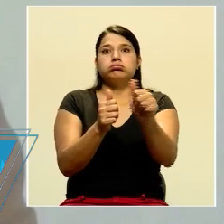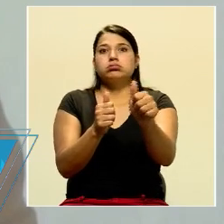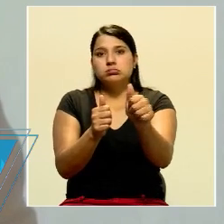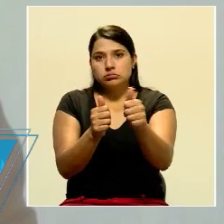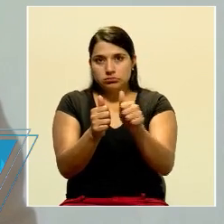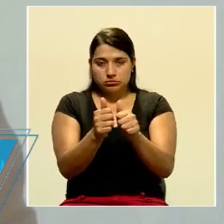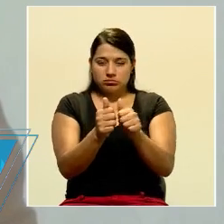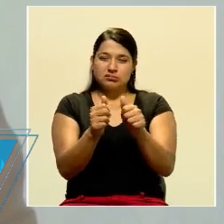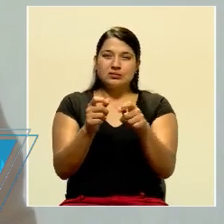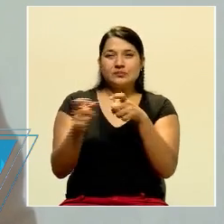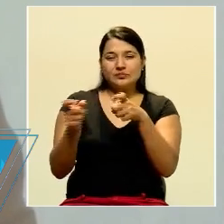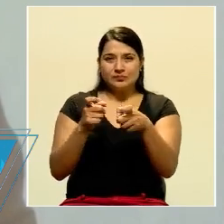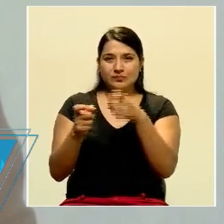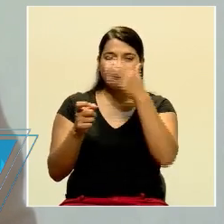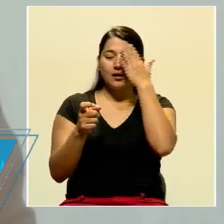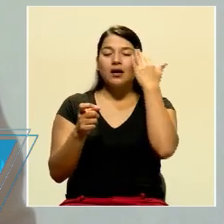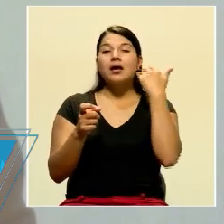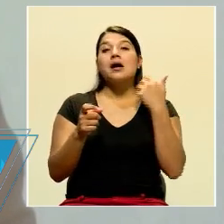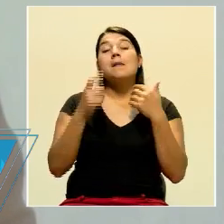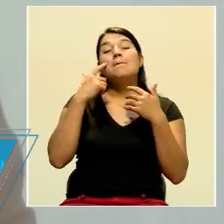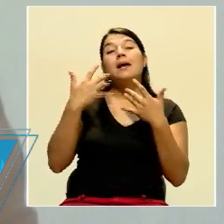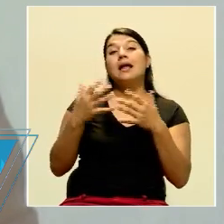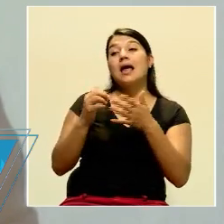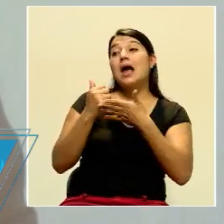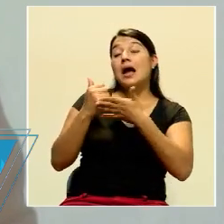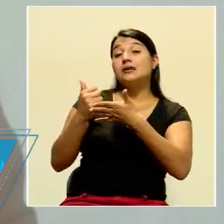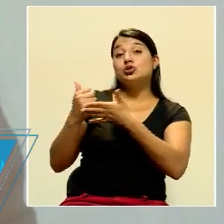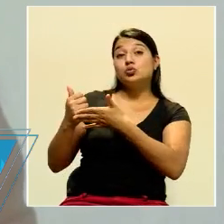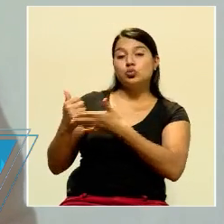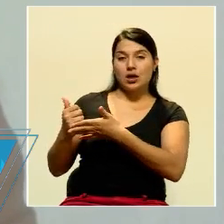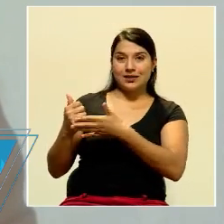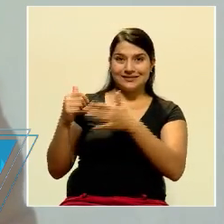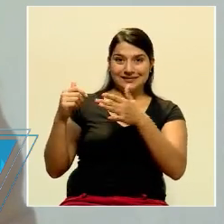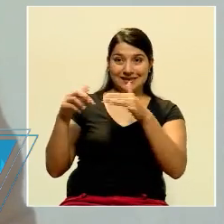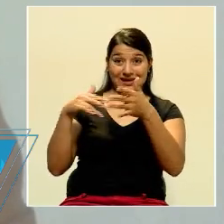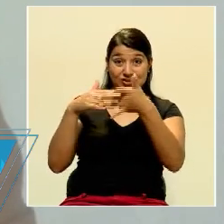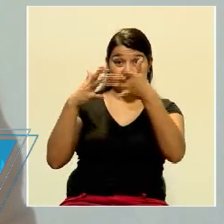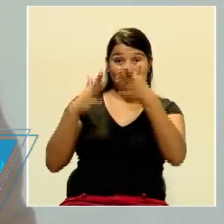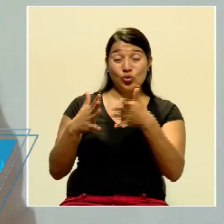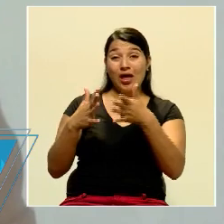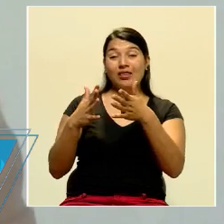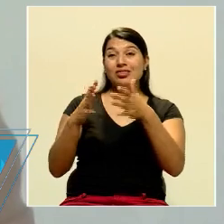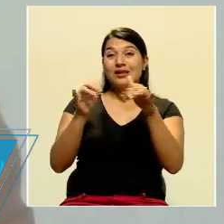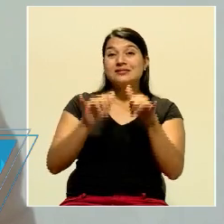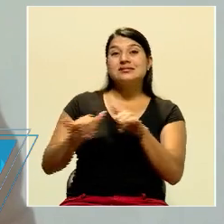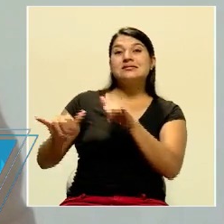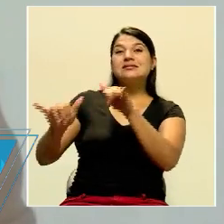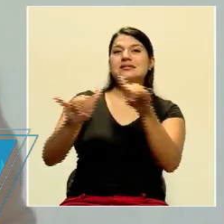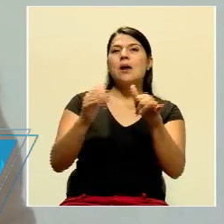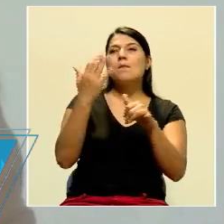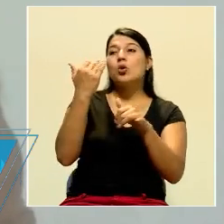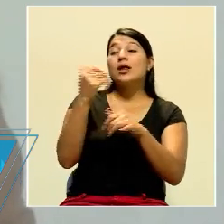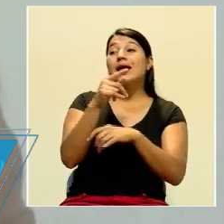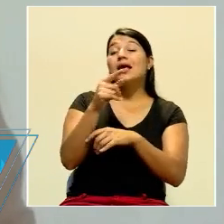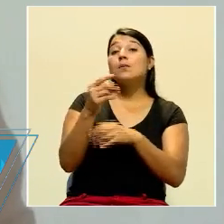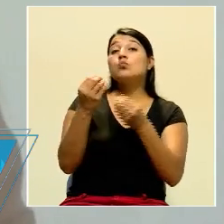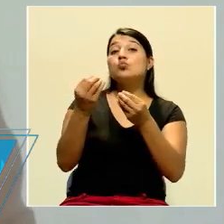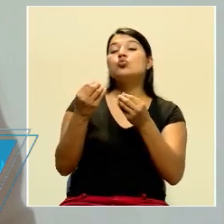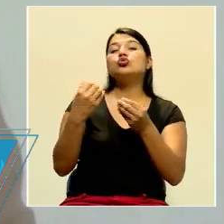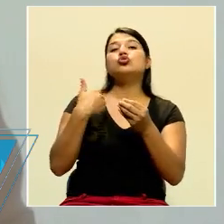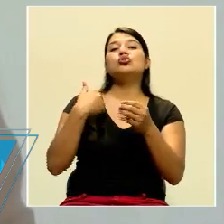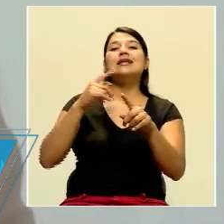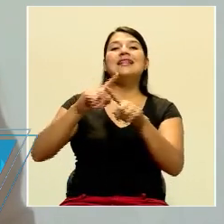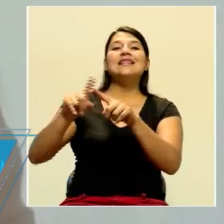Universidad Latina en particular, para nivelar los estudiantes, porque tienen un nivel de ingreso diferente al que esperan